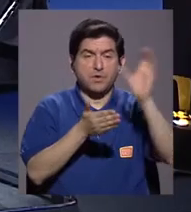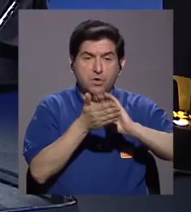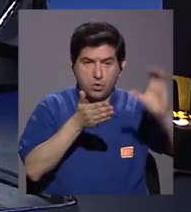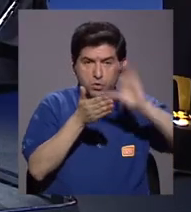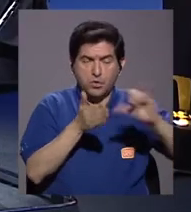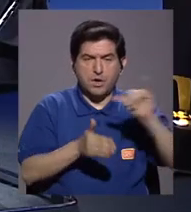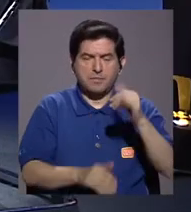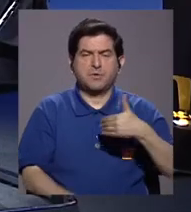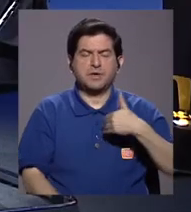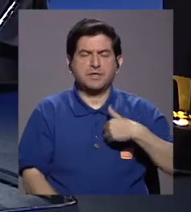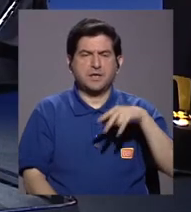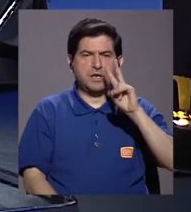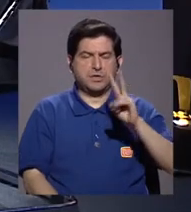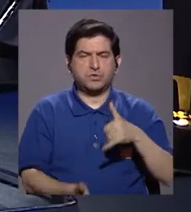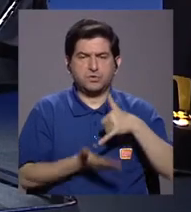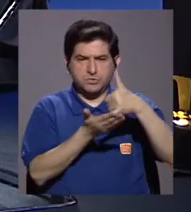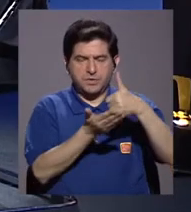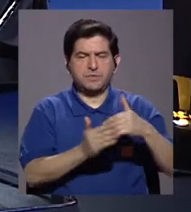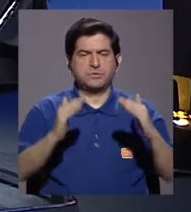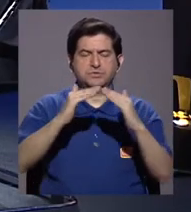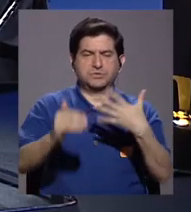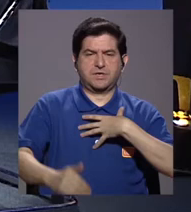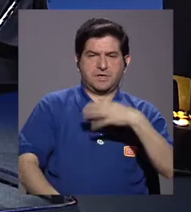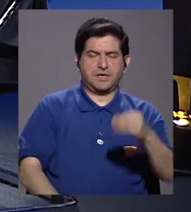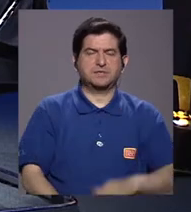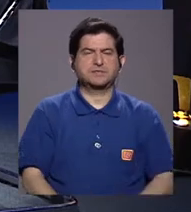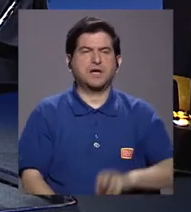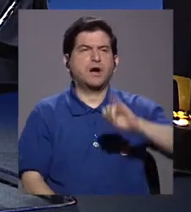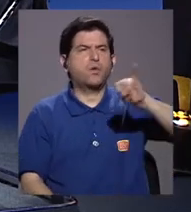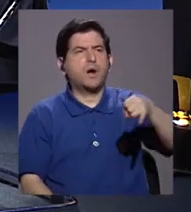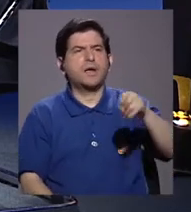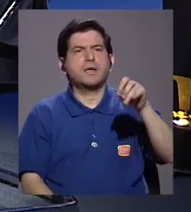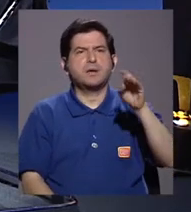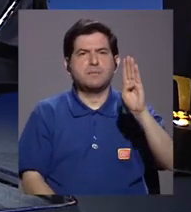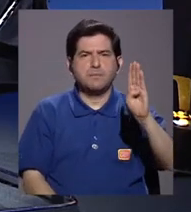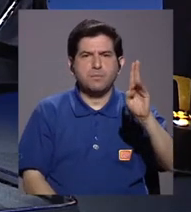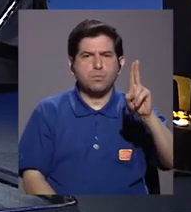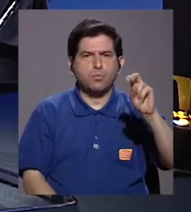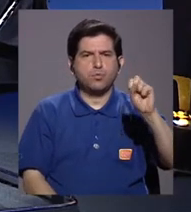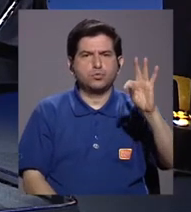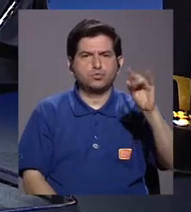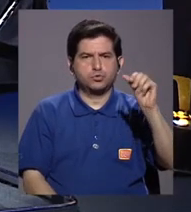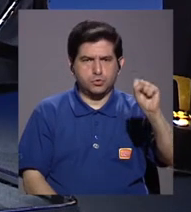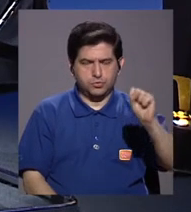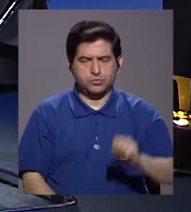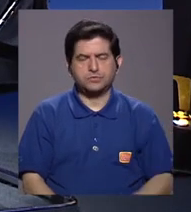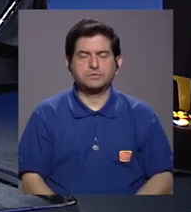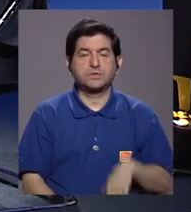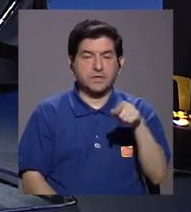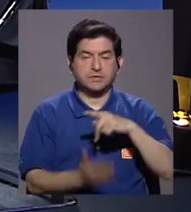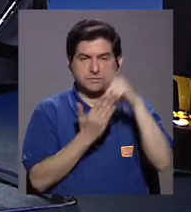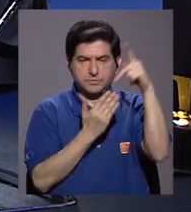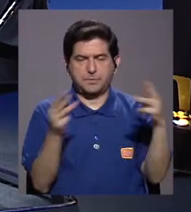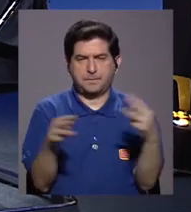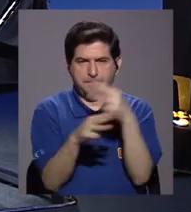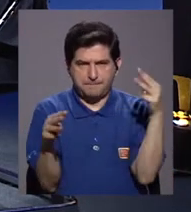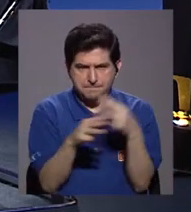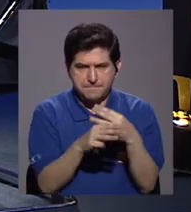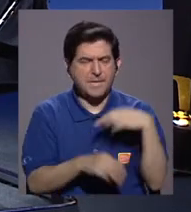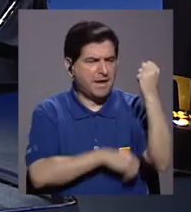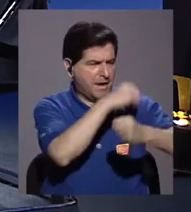de colegio que también ha recibido los reconocimientos de la casa blanca ese es el joaquín bustos programa de matemáticas